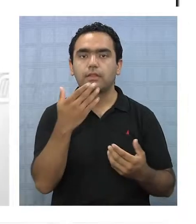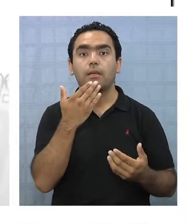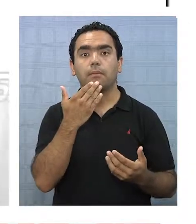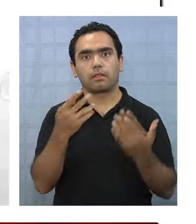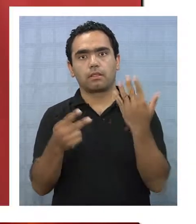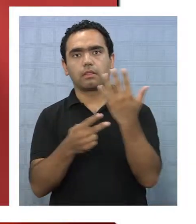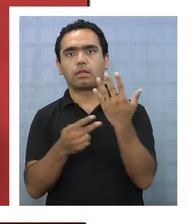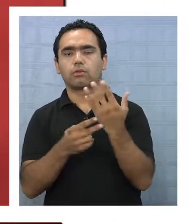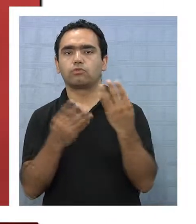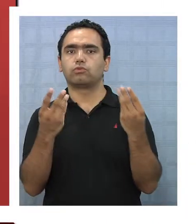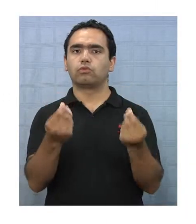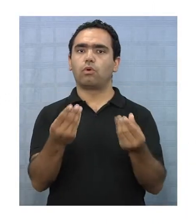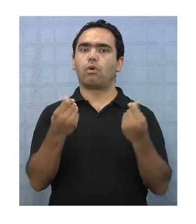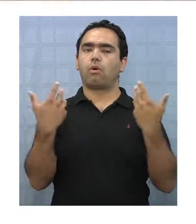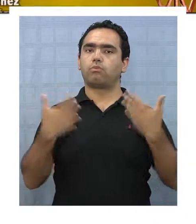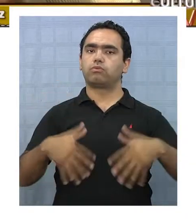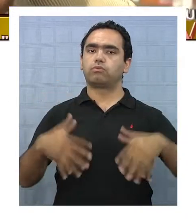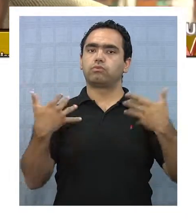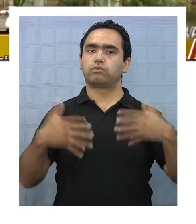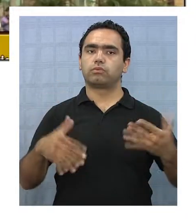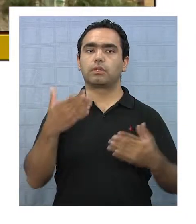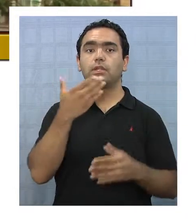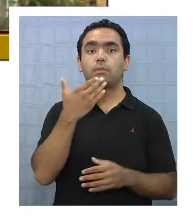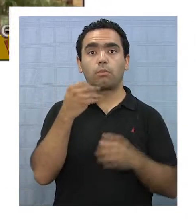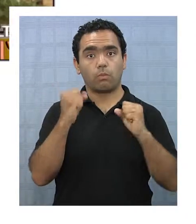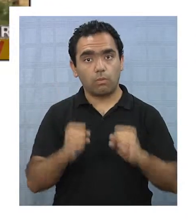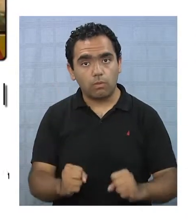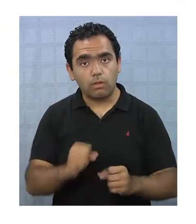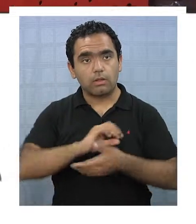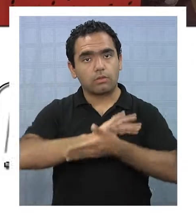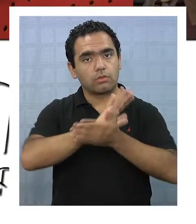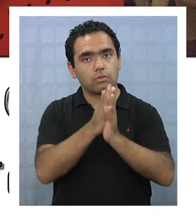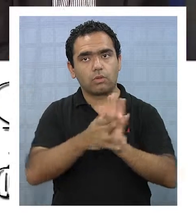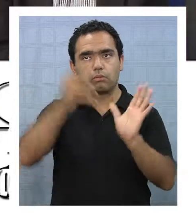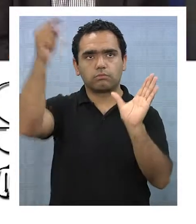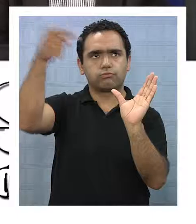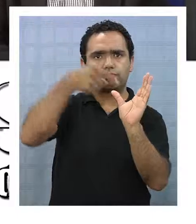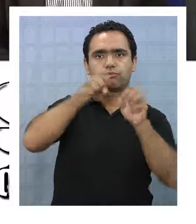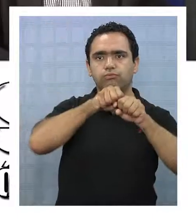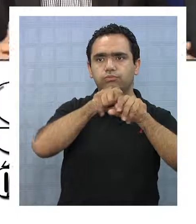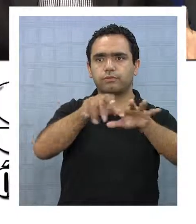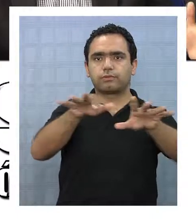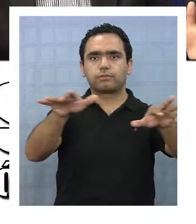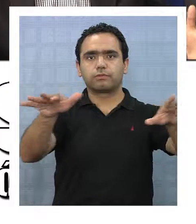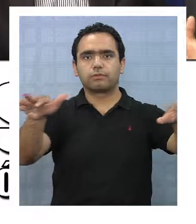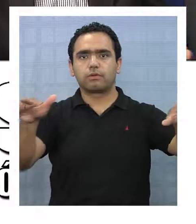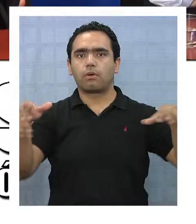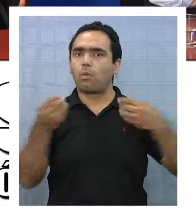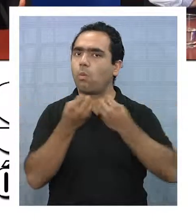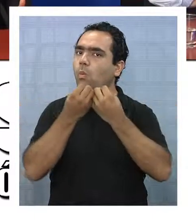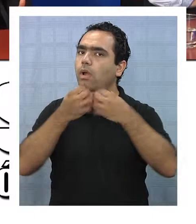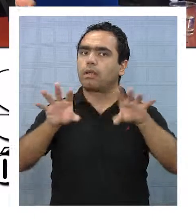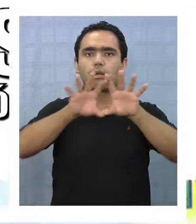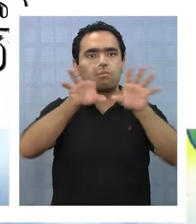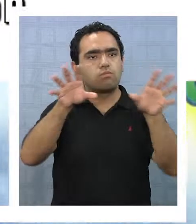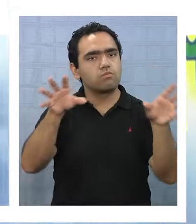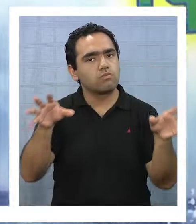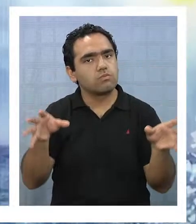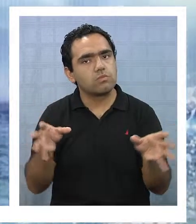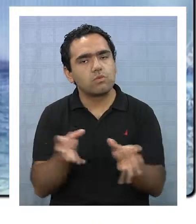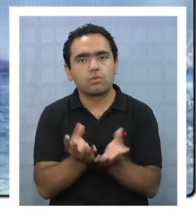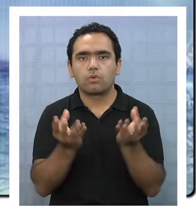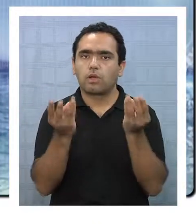tecnología de punta, es un canal digital que puede ser captado con la calidad óptima que pueda tener cualquier canal en el mundo. Y